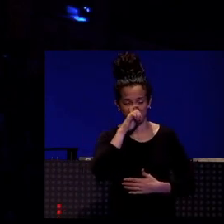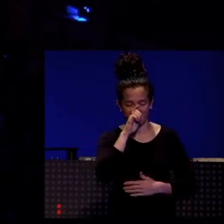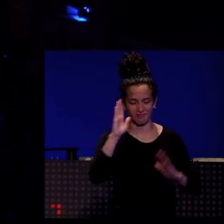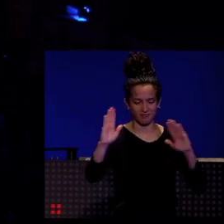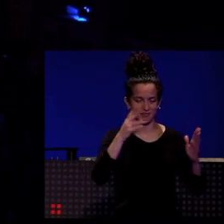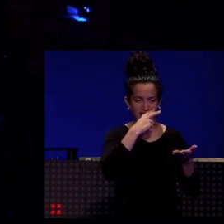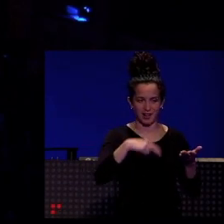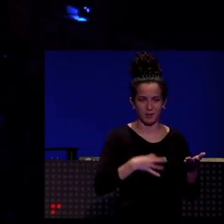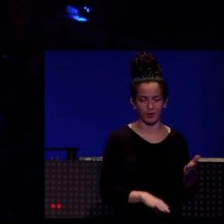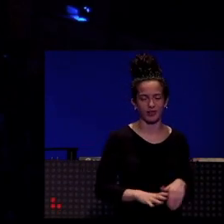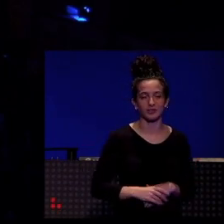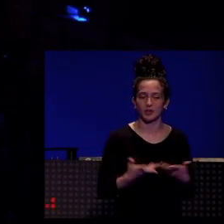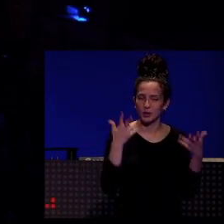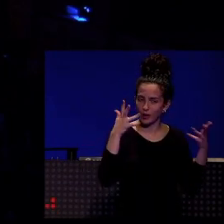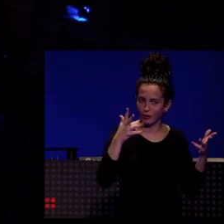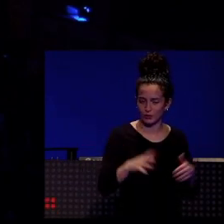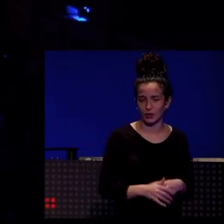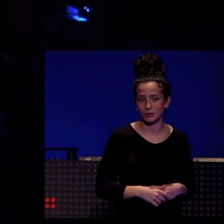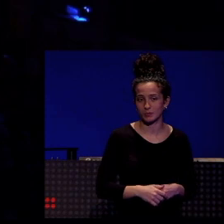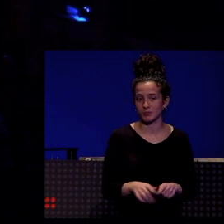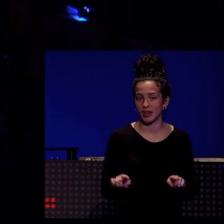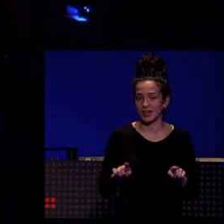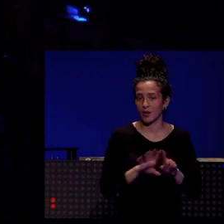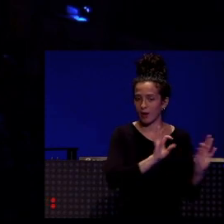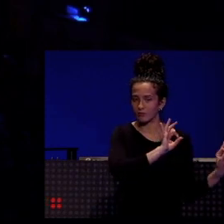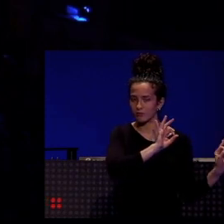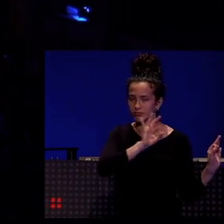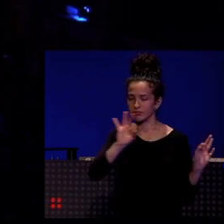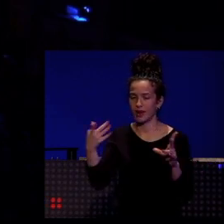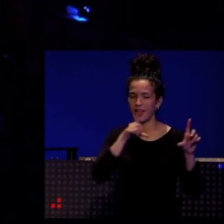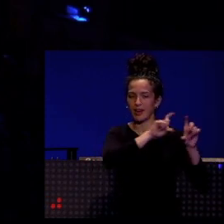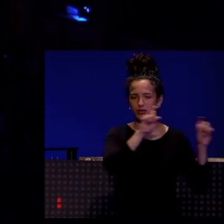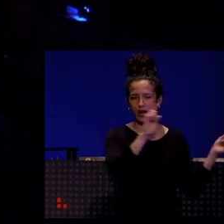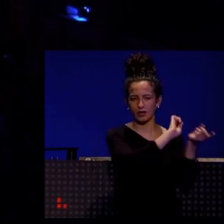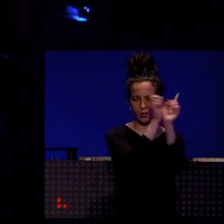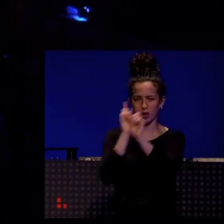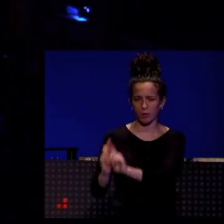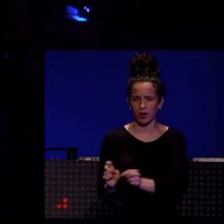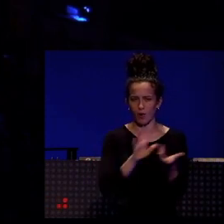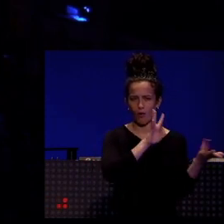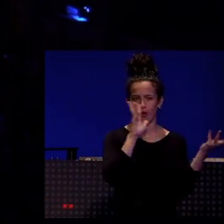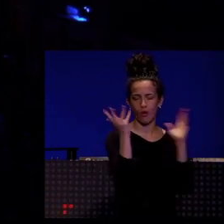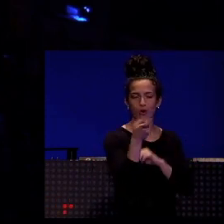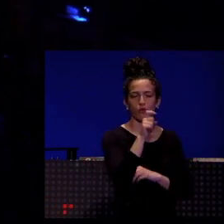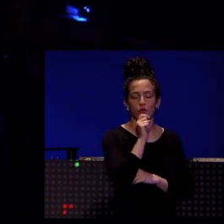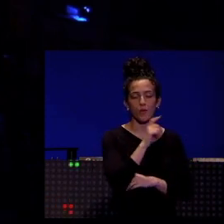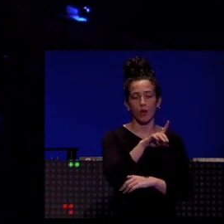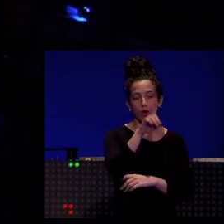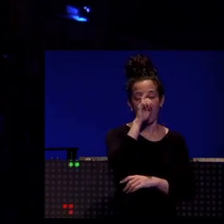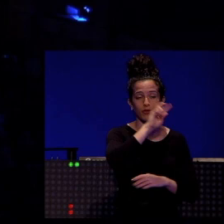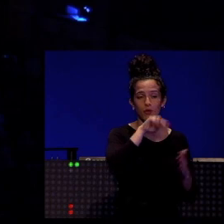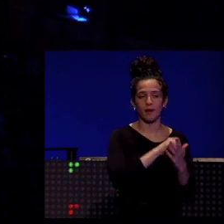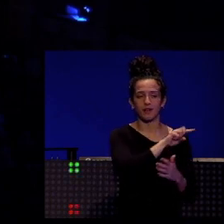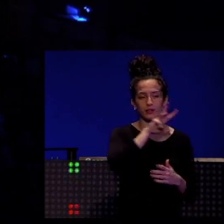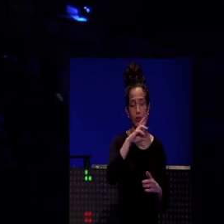este es un poco una cronología de lo que ha sido la evolución de la editorial desde mayo de 2014 con la publicación de